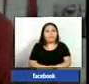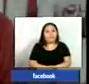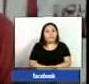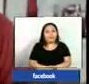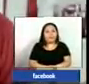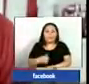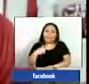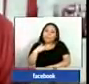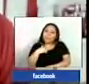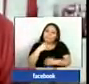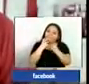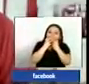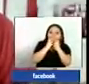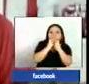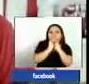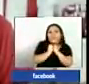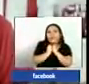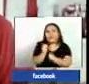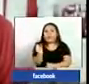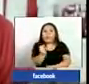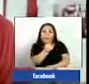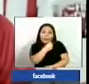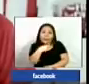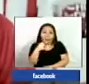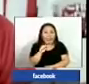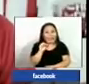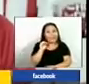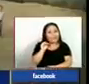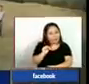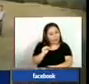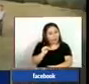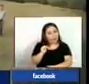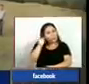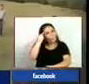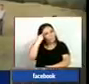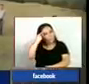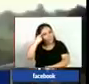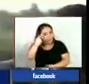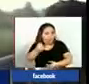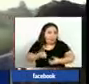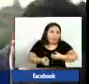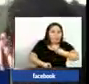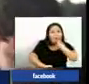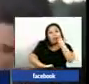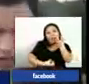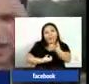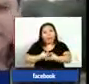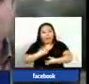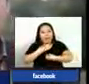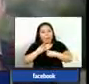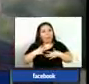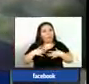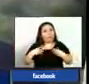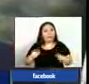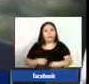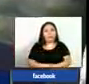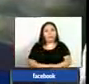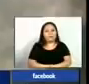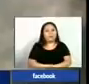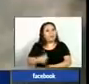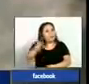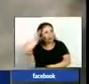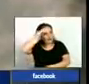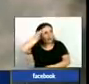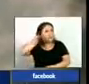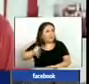lo que más me apasiona a mí es la música creo que la música se puede expresar todo lo que nosotros tenemos dentro y se puede sanar un montón de cosas creo